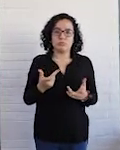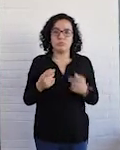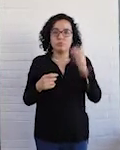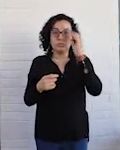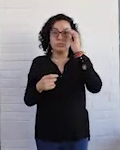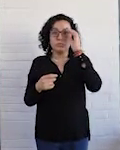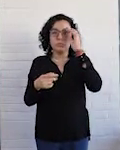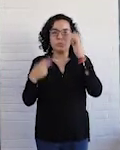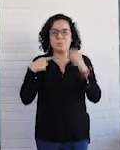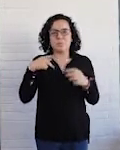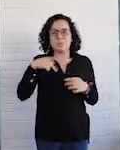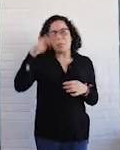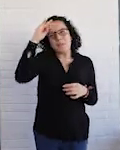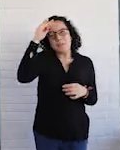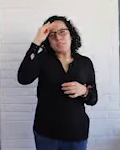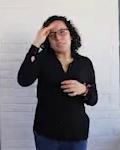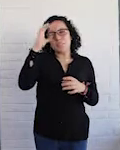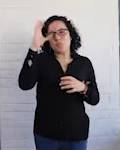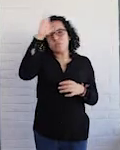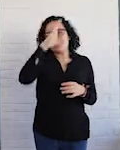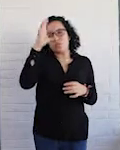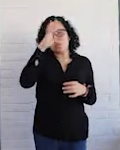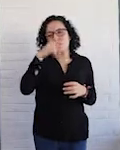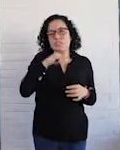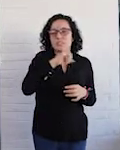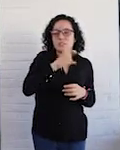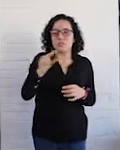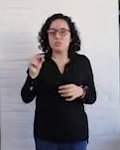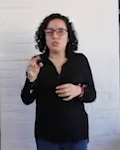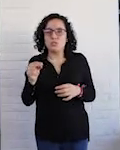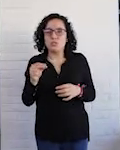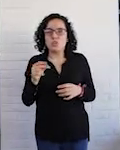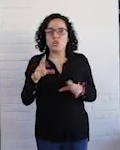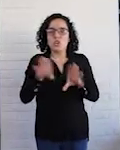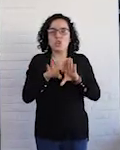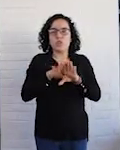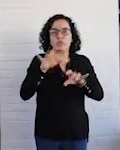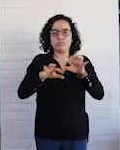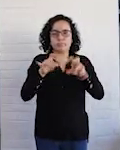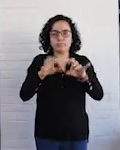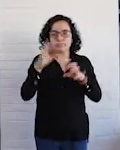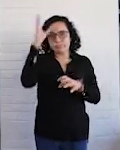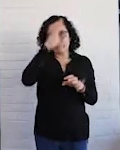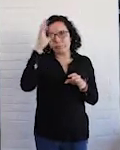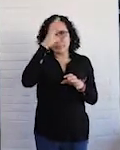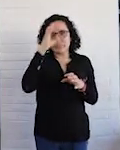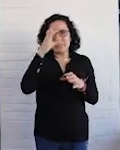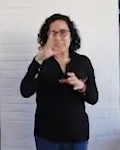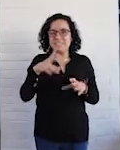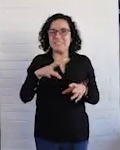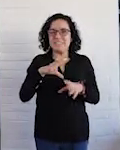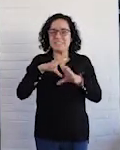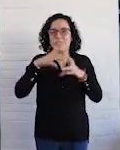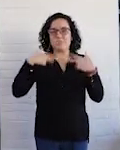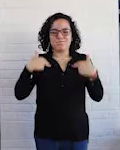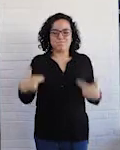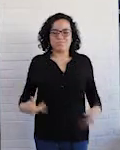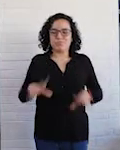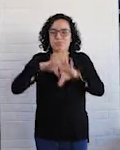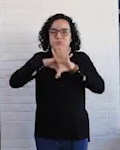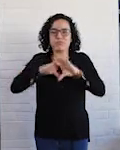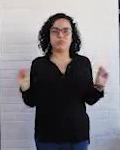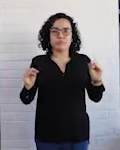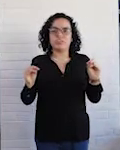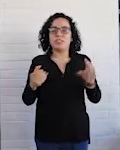que, filosóficamente hablando o no, que la técnica va a acabar con nosotros, ¿no? Hay estas visiones